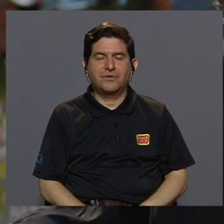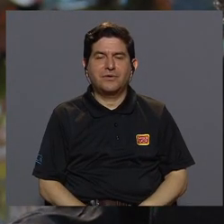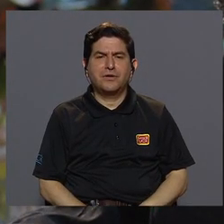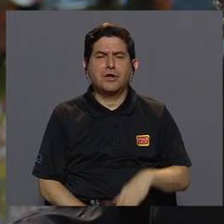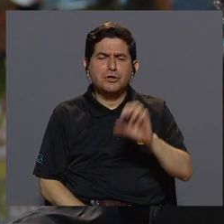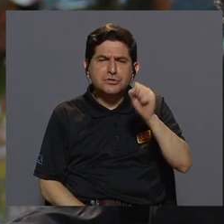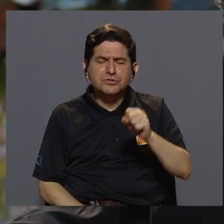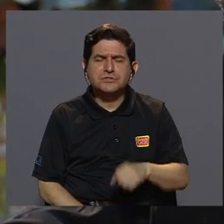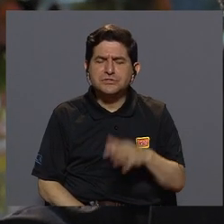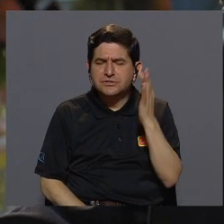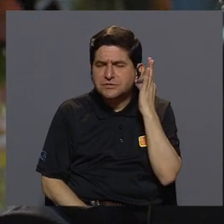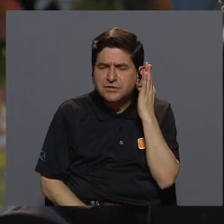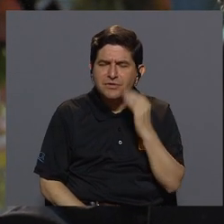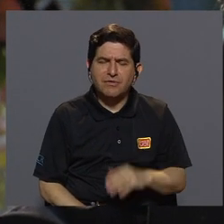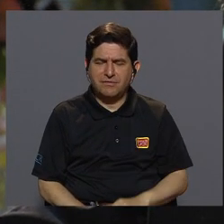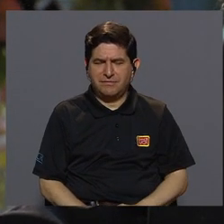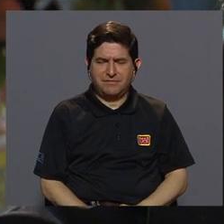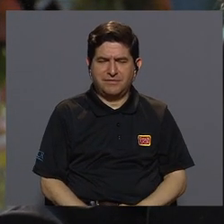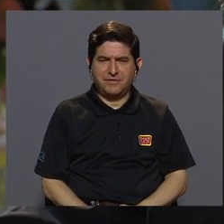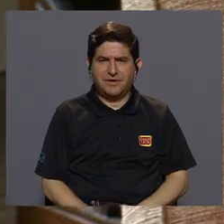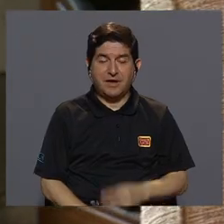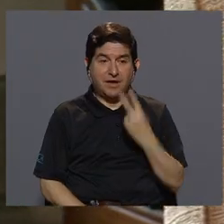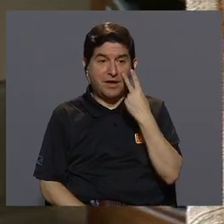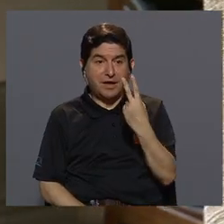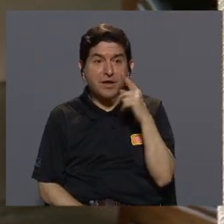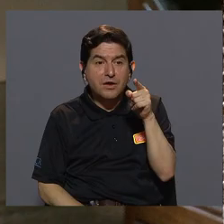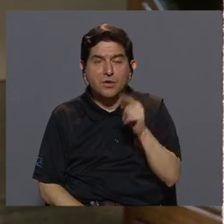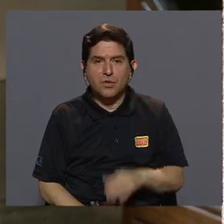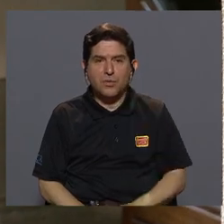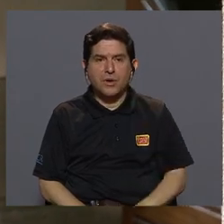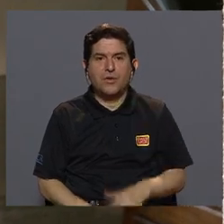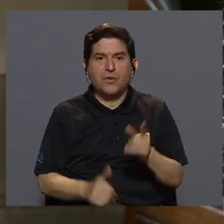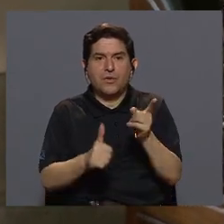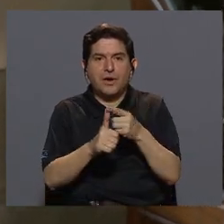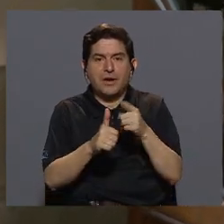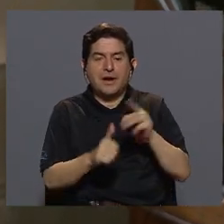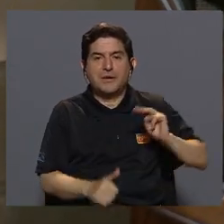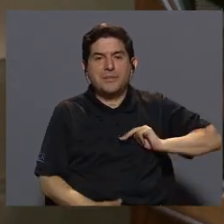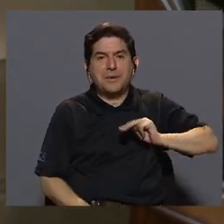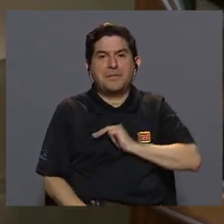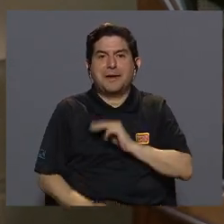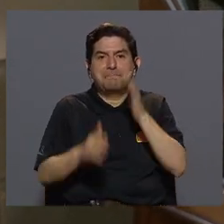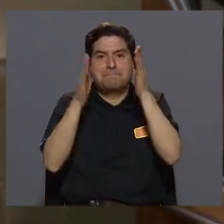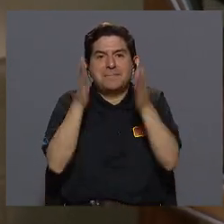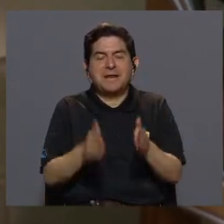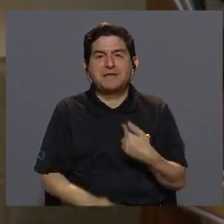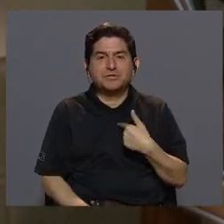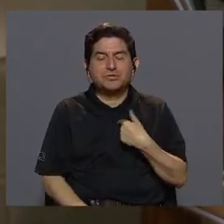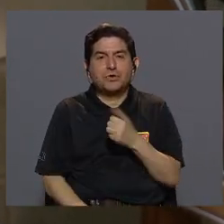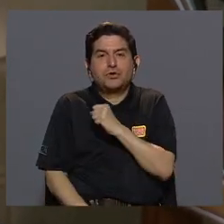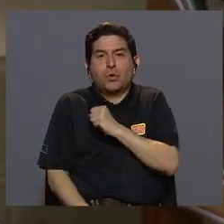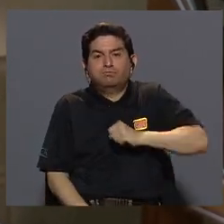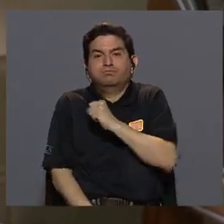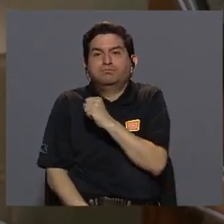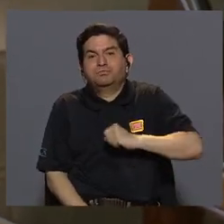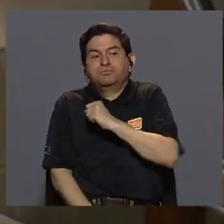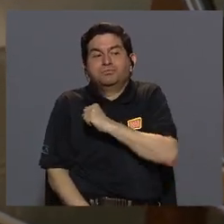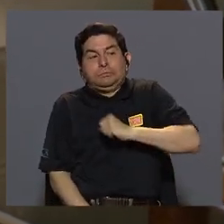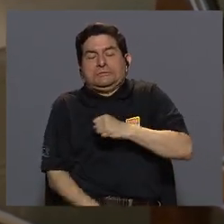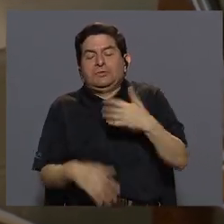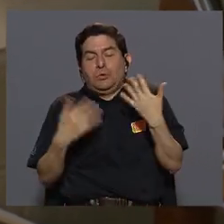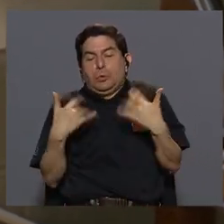sí, madame, oui, madame. Y vuelvo a ver, ay, Dios mío, era el primer ministro. Y yo codiándolo,